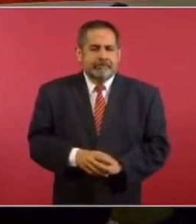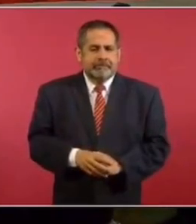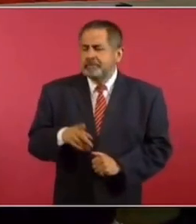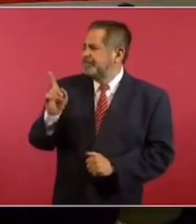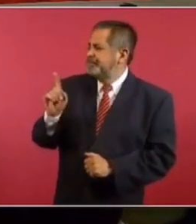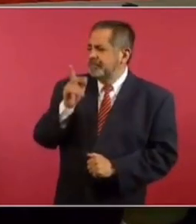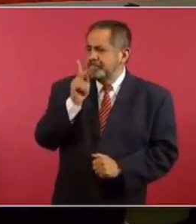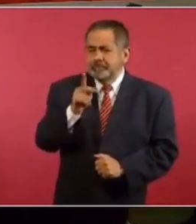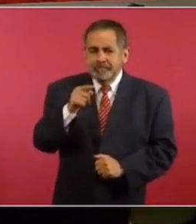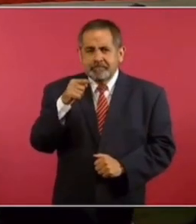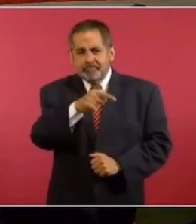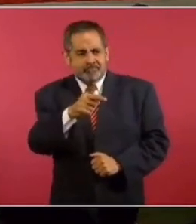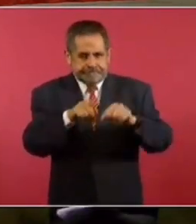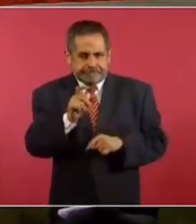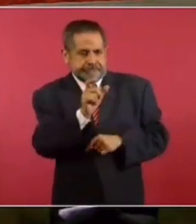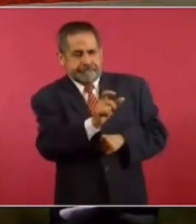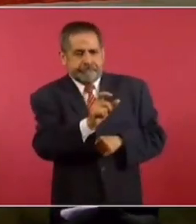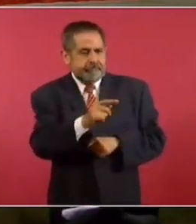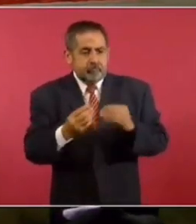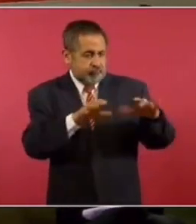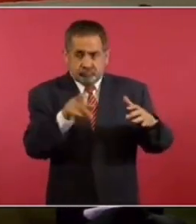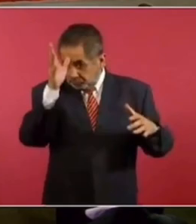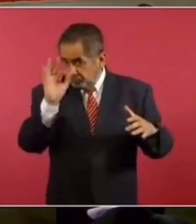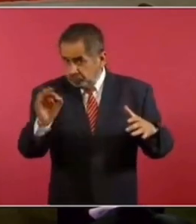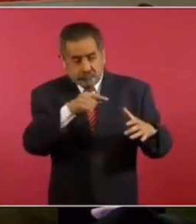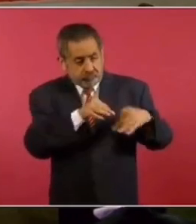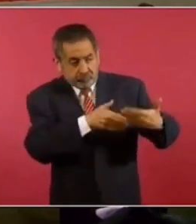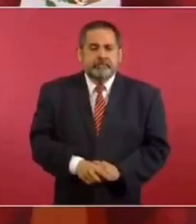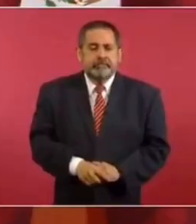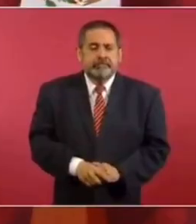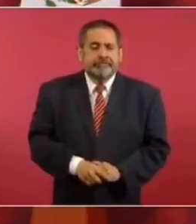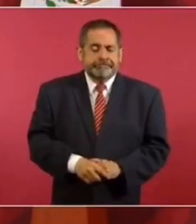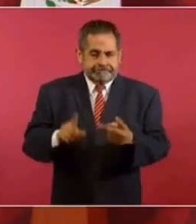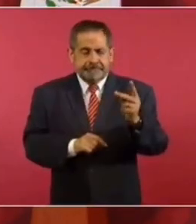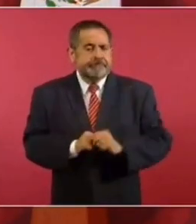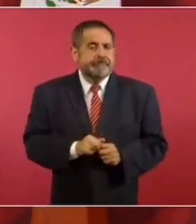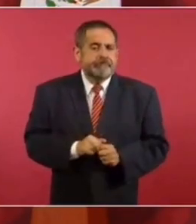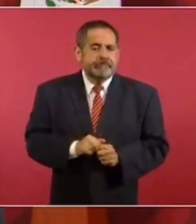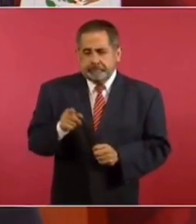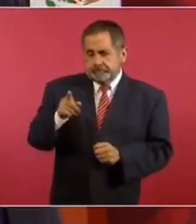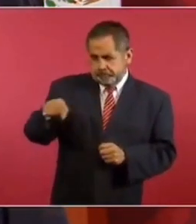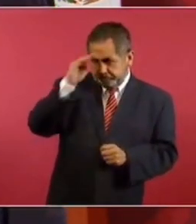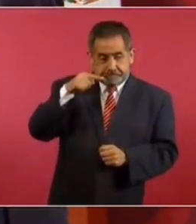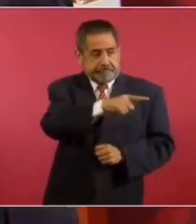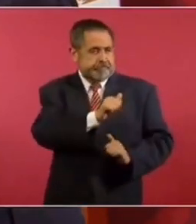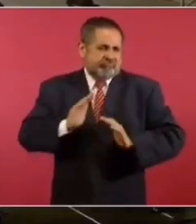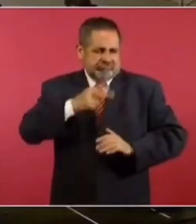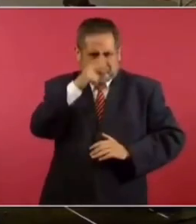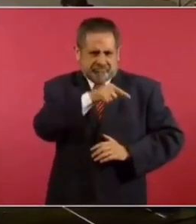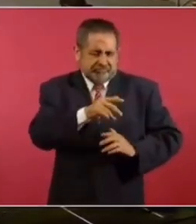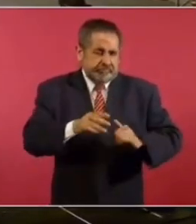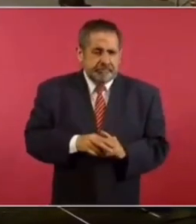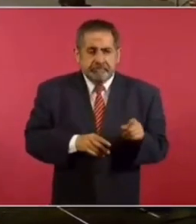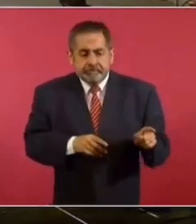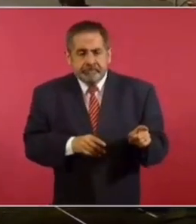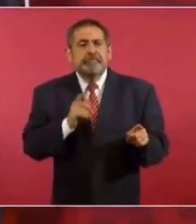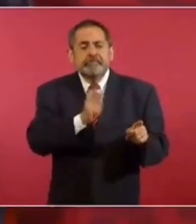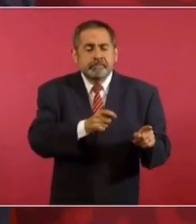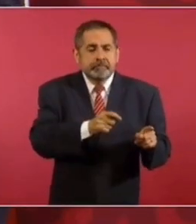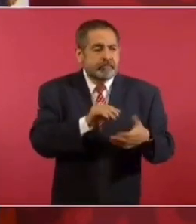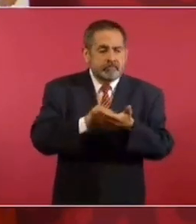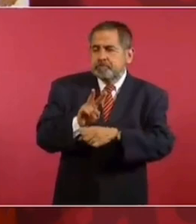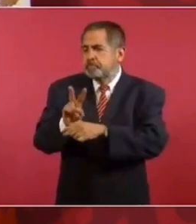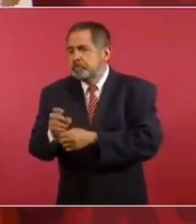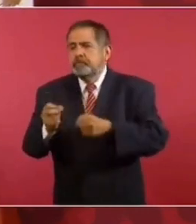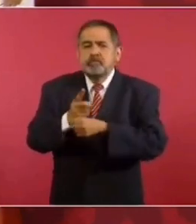pero no es la acción, ¿estás de acuerdo con la creación de la Guardia Nacional y con su desempeño hasta ahora? Dos, ¿consideras que las Fuerzas Armadas deberían mantenerse